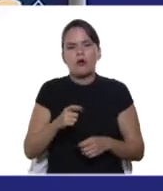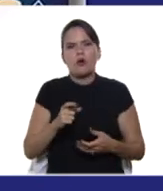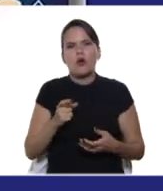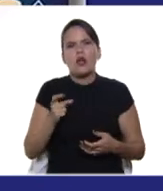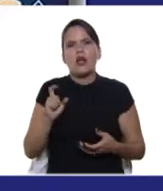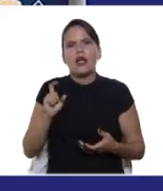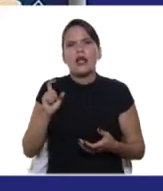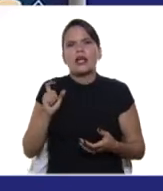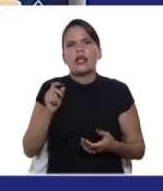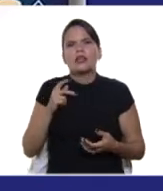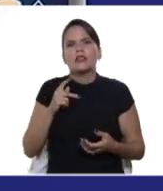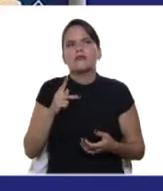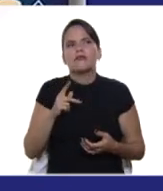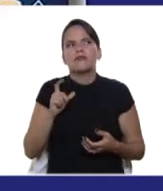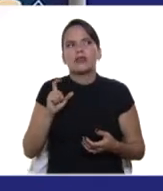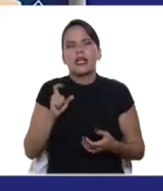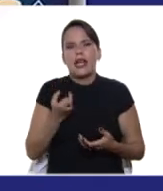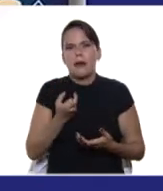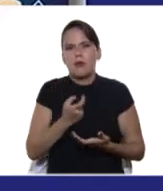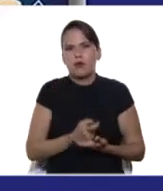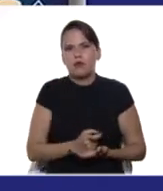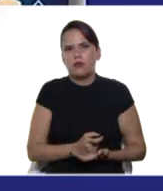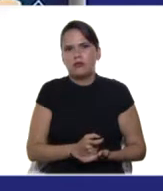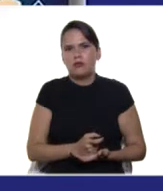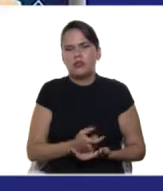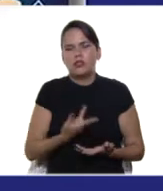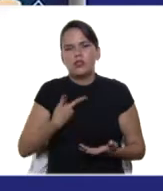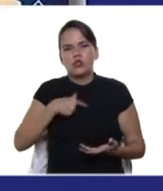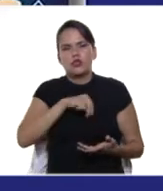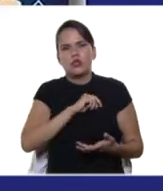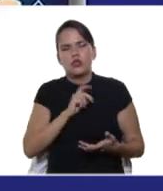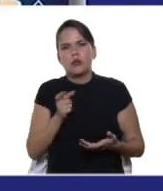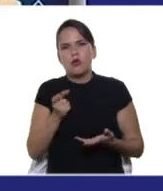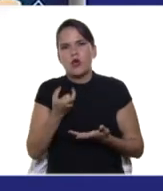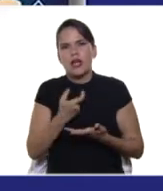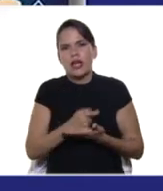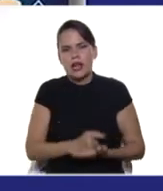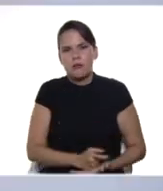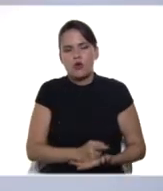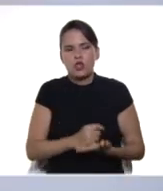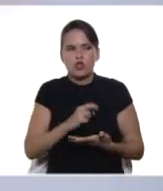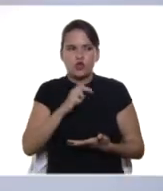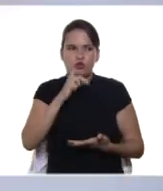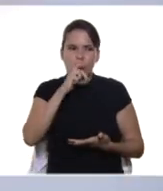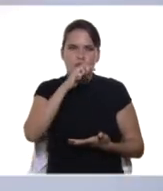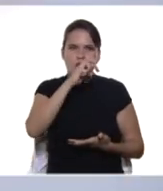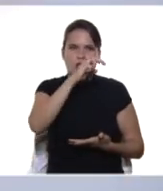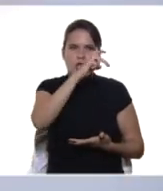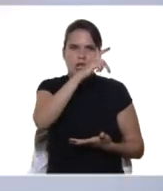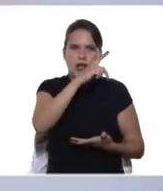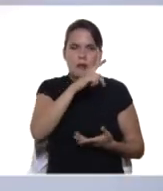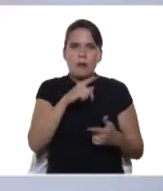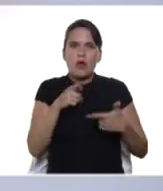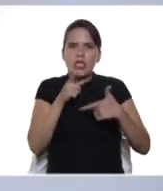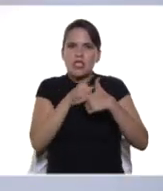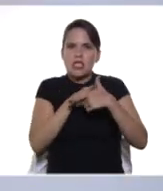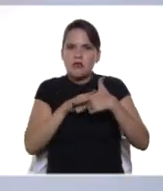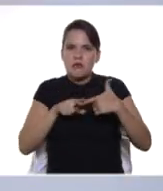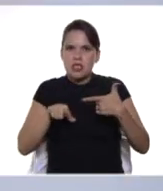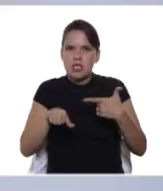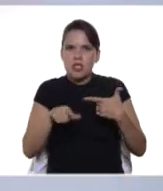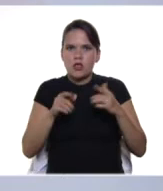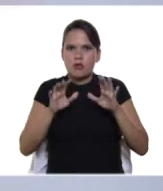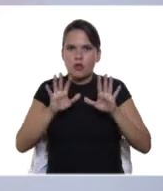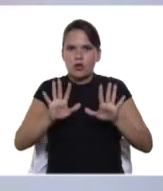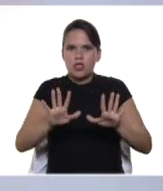el gramo y nos desplazamos hacia arriba, subiendo la escalera, vamos a ir dividiendo por 10. El